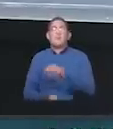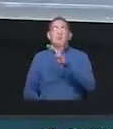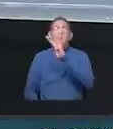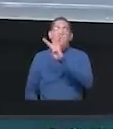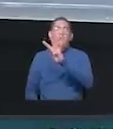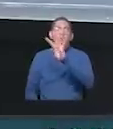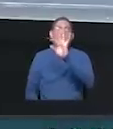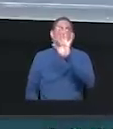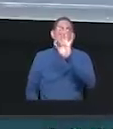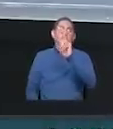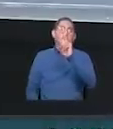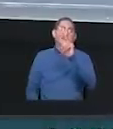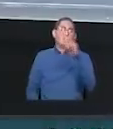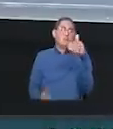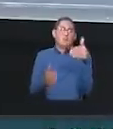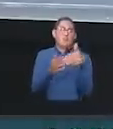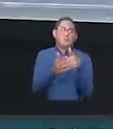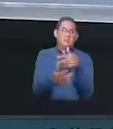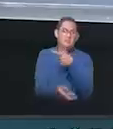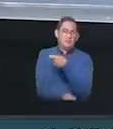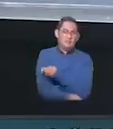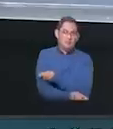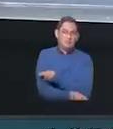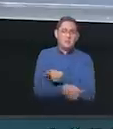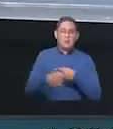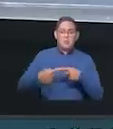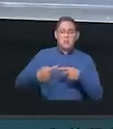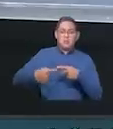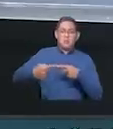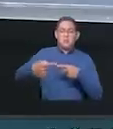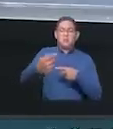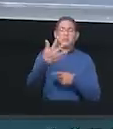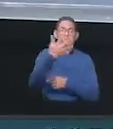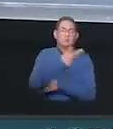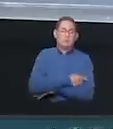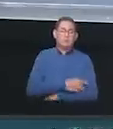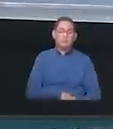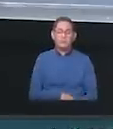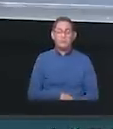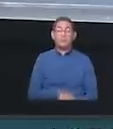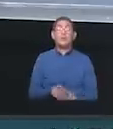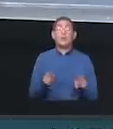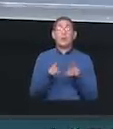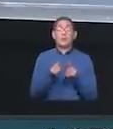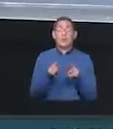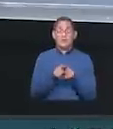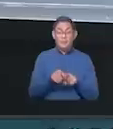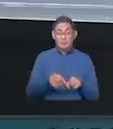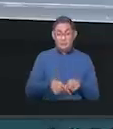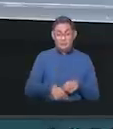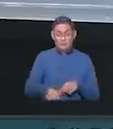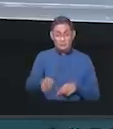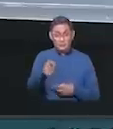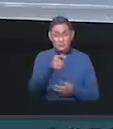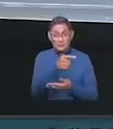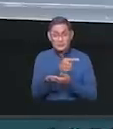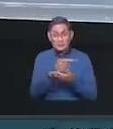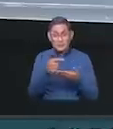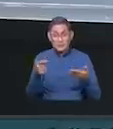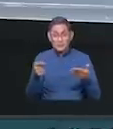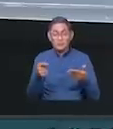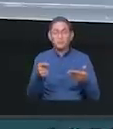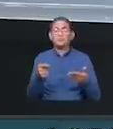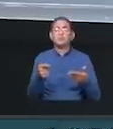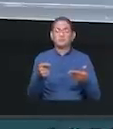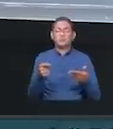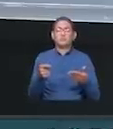días eso sumado señor ministro a que en esta semana vamos a dar